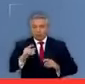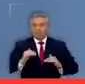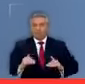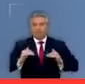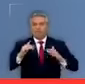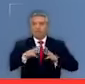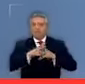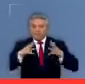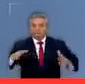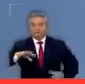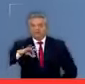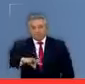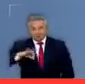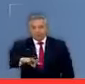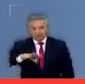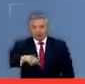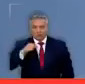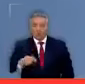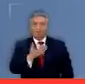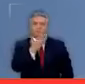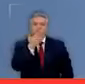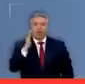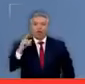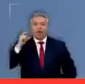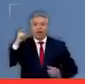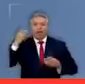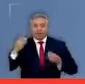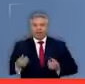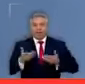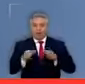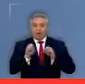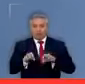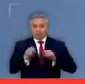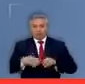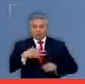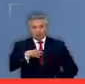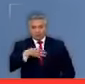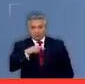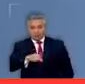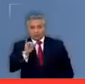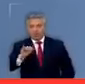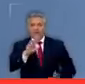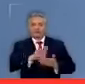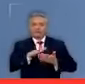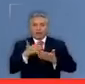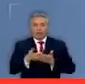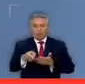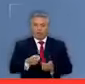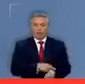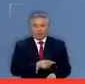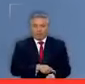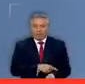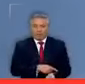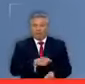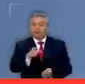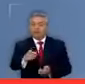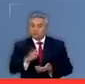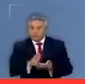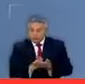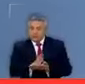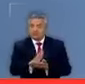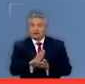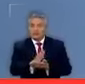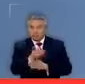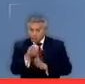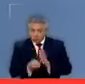mayores pensiones, mejorar la calidad de la educación de nuestros hijos y la salud de nuestras familias, e iniciar un nuevo y mejor